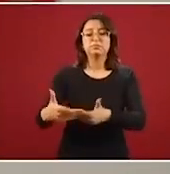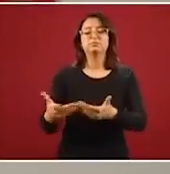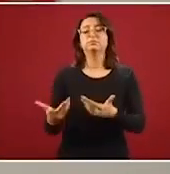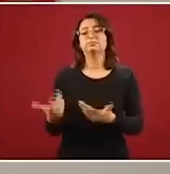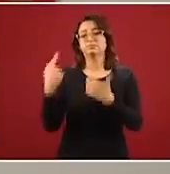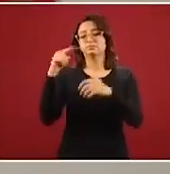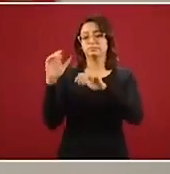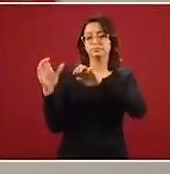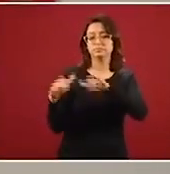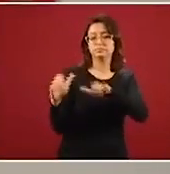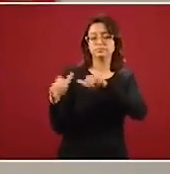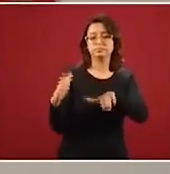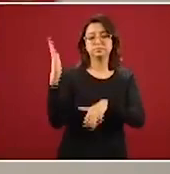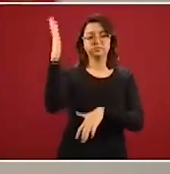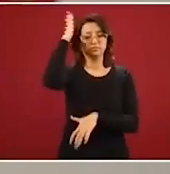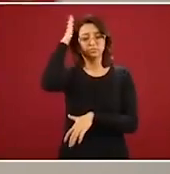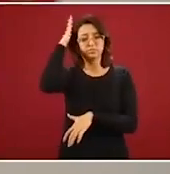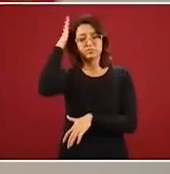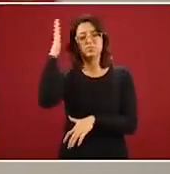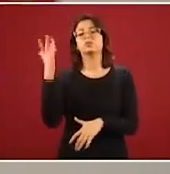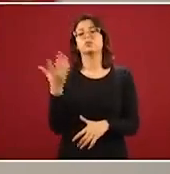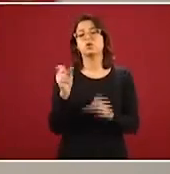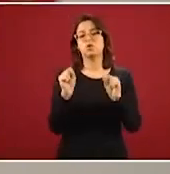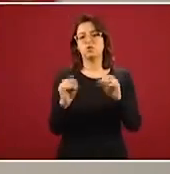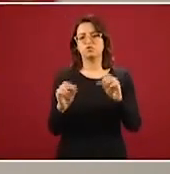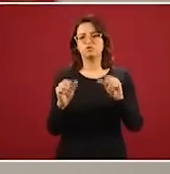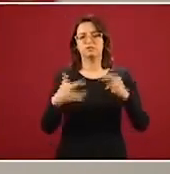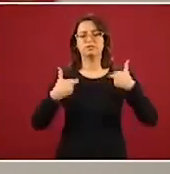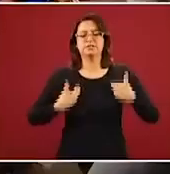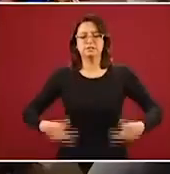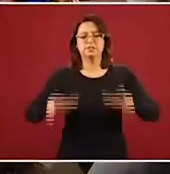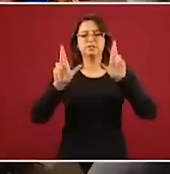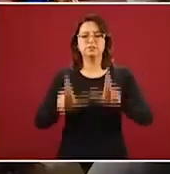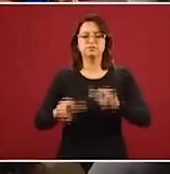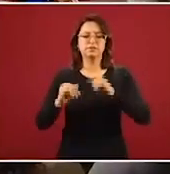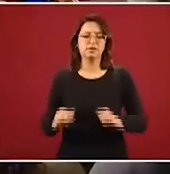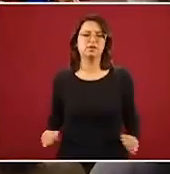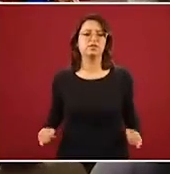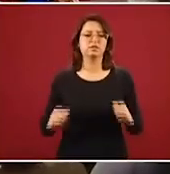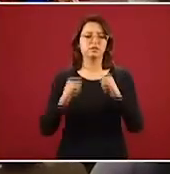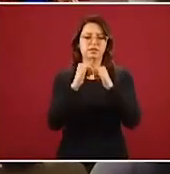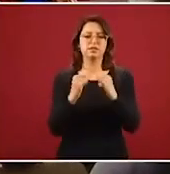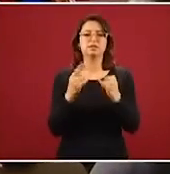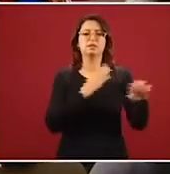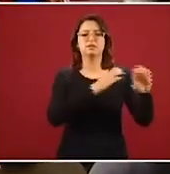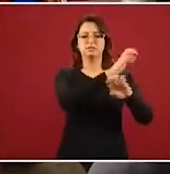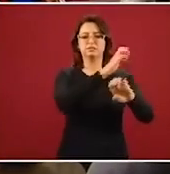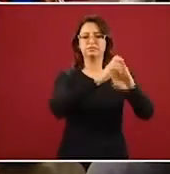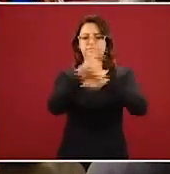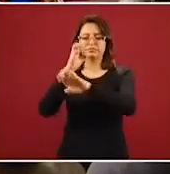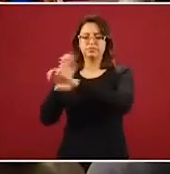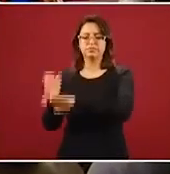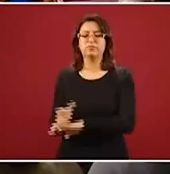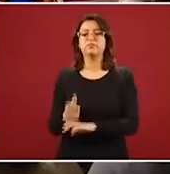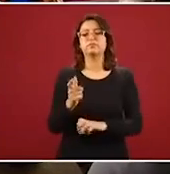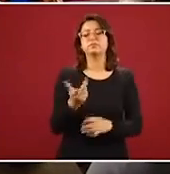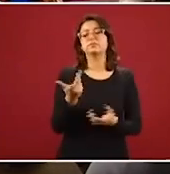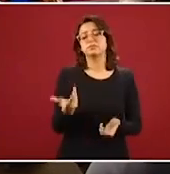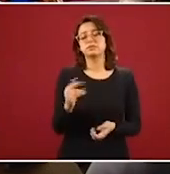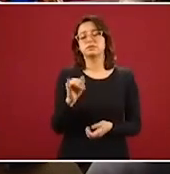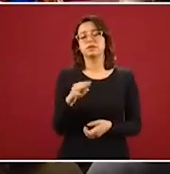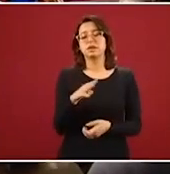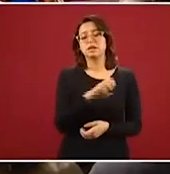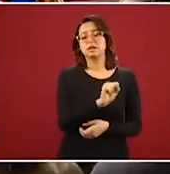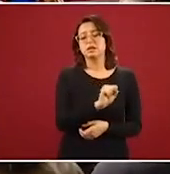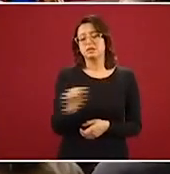contratación de los titulares y las titulares de las oficinas de representación institucional en los estados. Esto para el IMSS en su